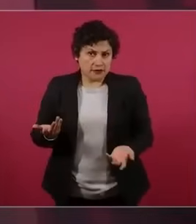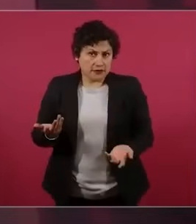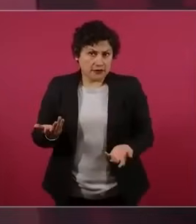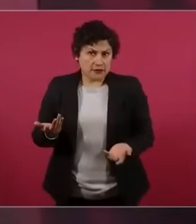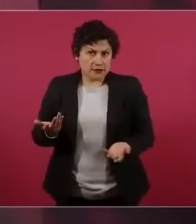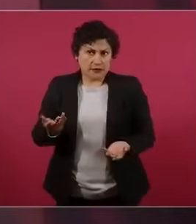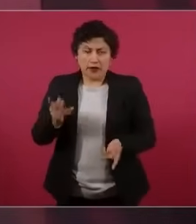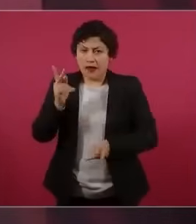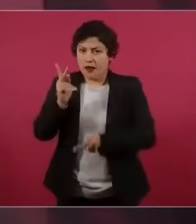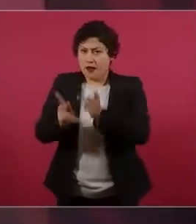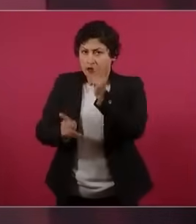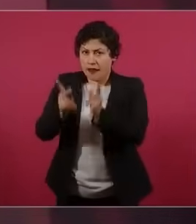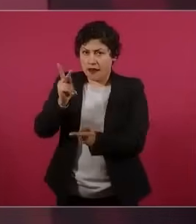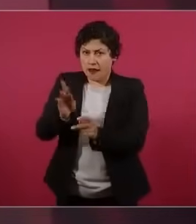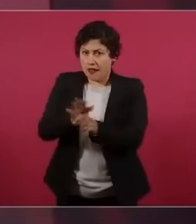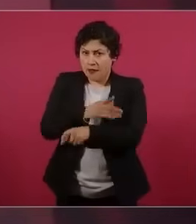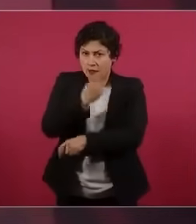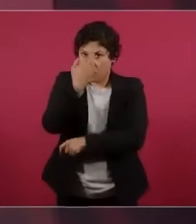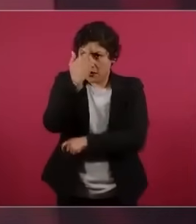tres magistrados